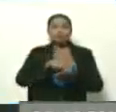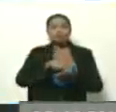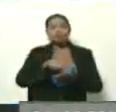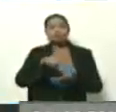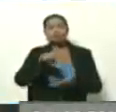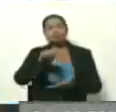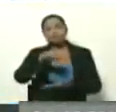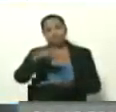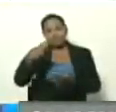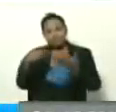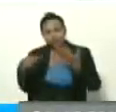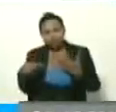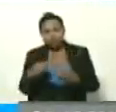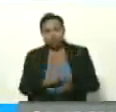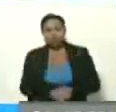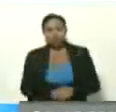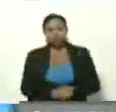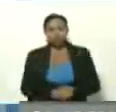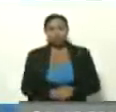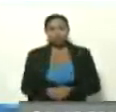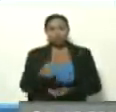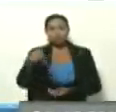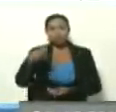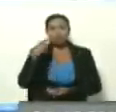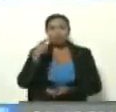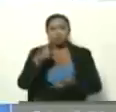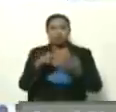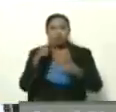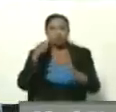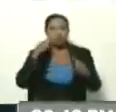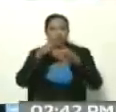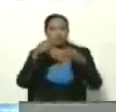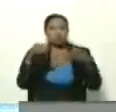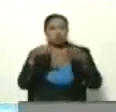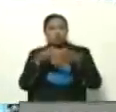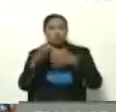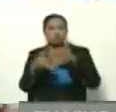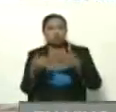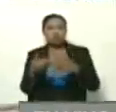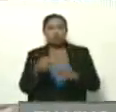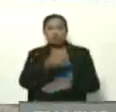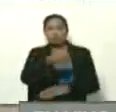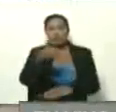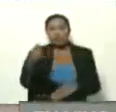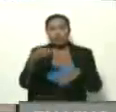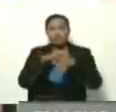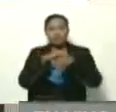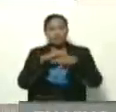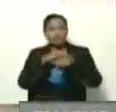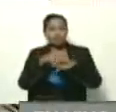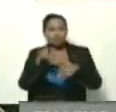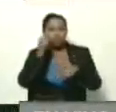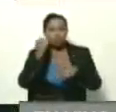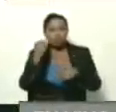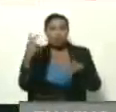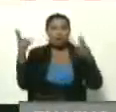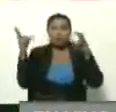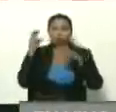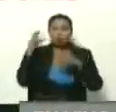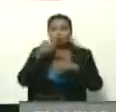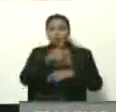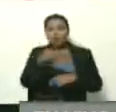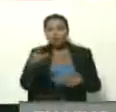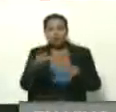ciudades. Y como les decía, el objetivo de esta reunión es que cada ministro pueda escuchar a